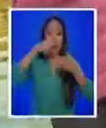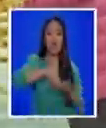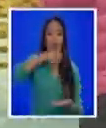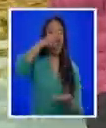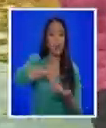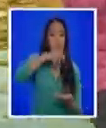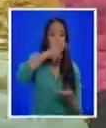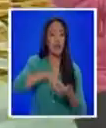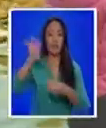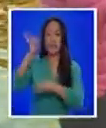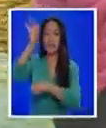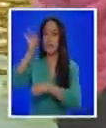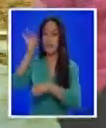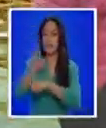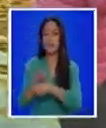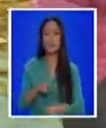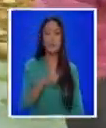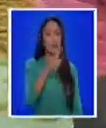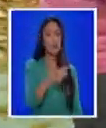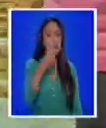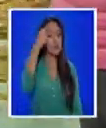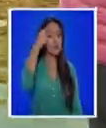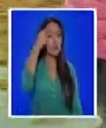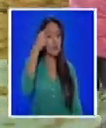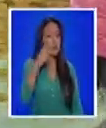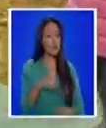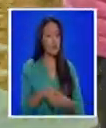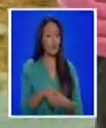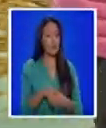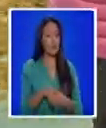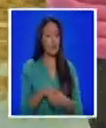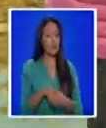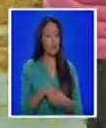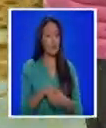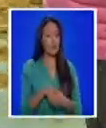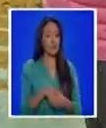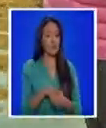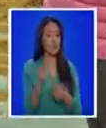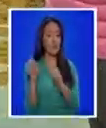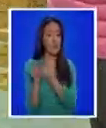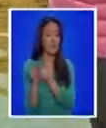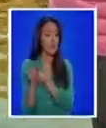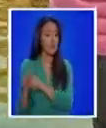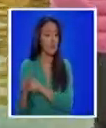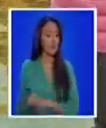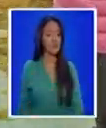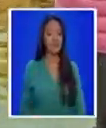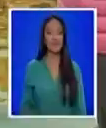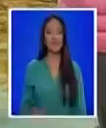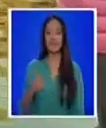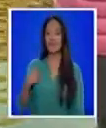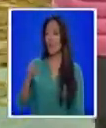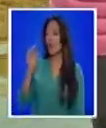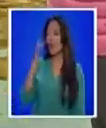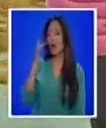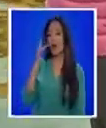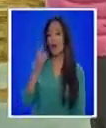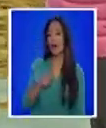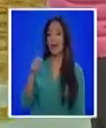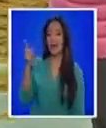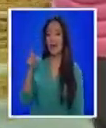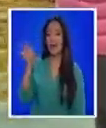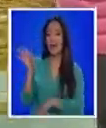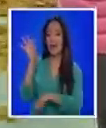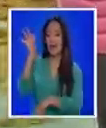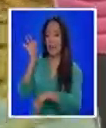bien con la abejita. ¿Qué te parece? Hicieron una amistad medio estrecha y el hociquito con la abejita. Uy, no sé, la verdad que este está raro. O la abeja pica o el